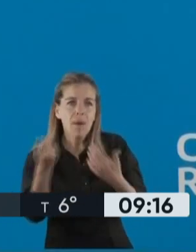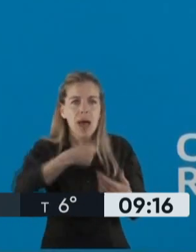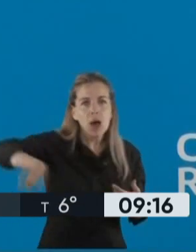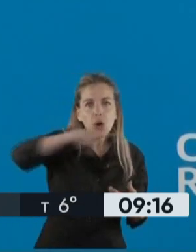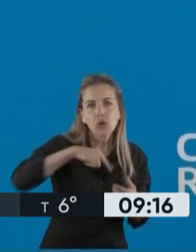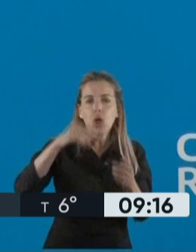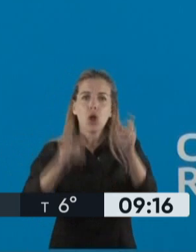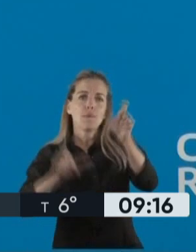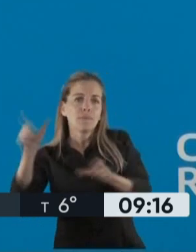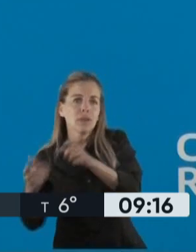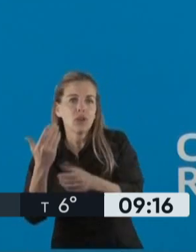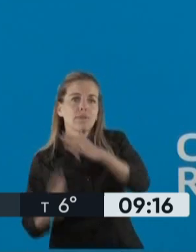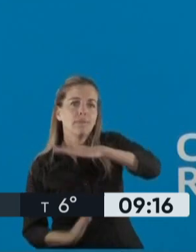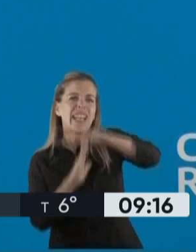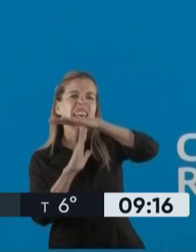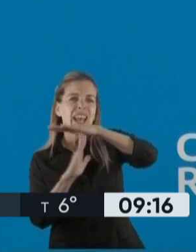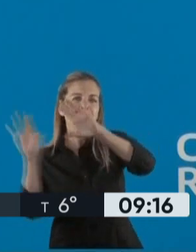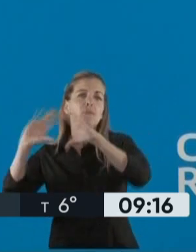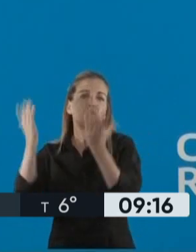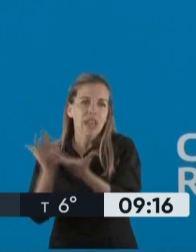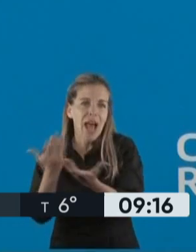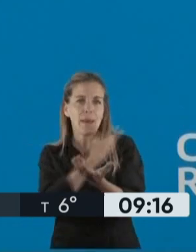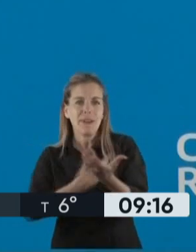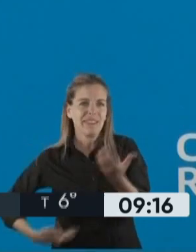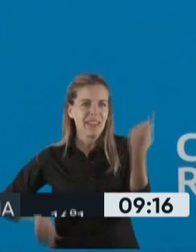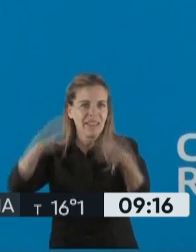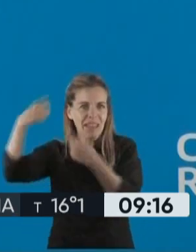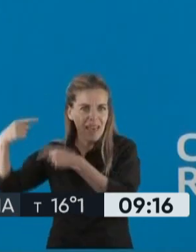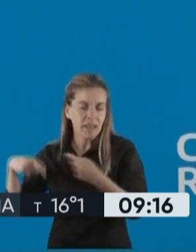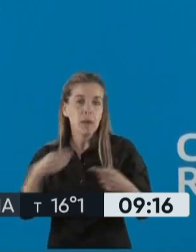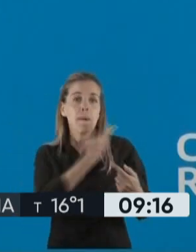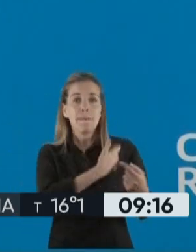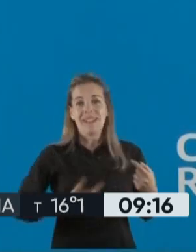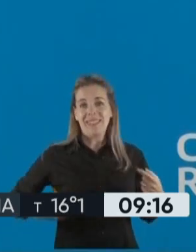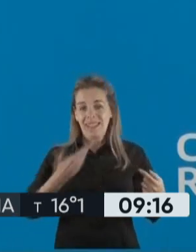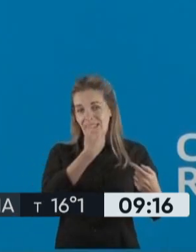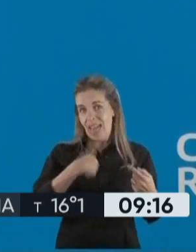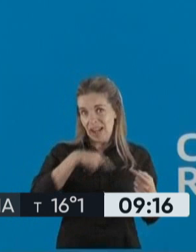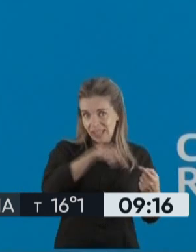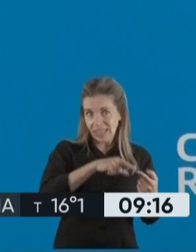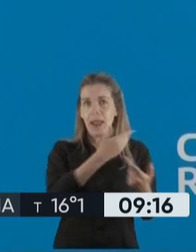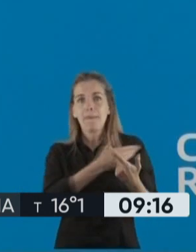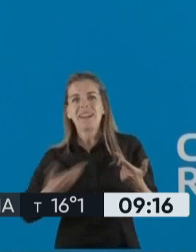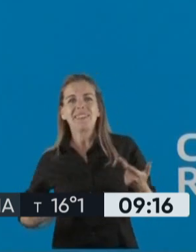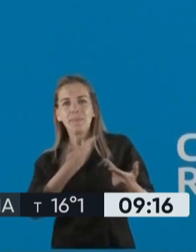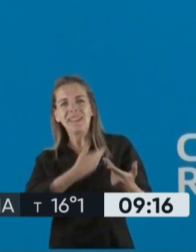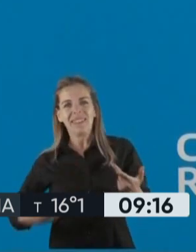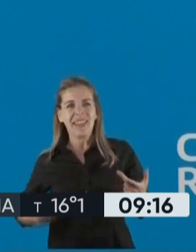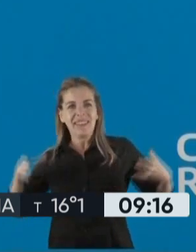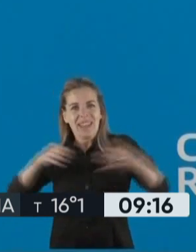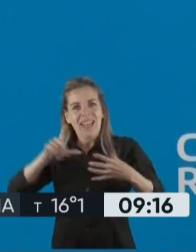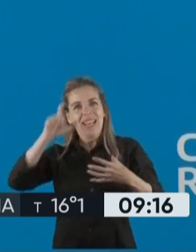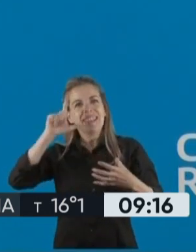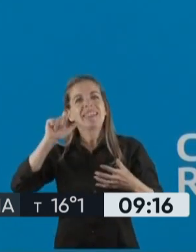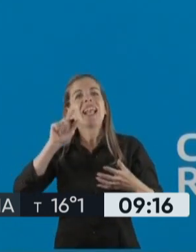dirigentes mundiales con los cuales mantiene relación, como presidente de la Argentina, como presidente de la CELAC, y es la misma conversación que seguramente va a